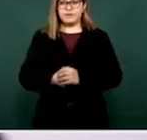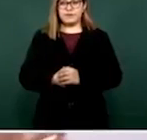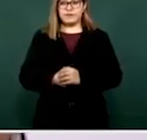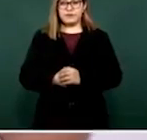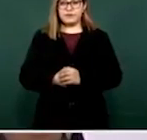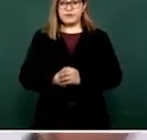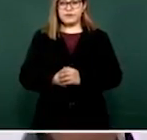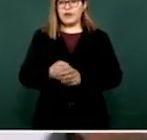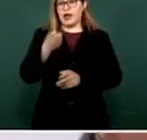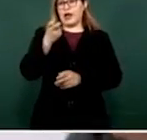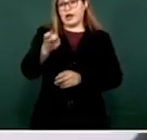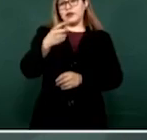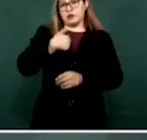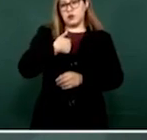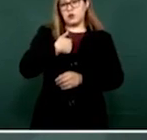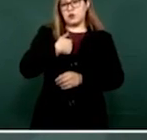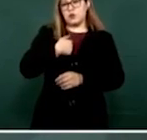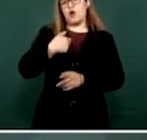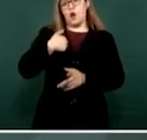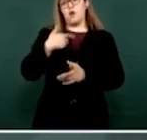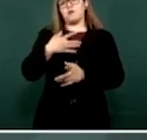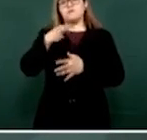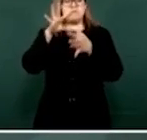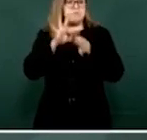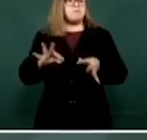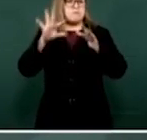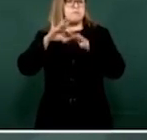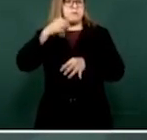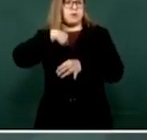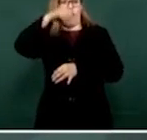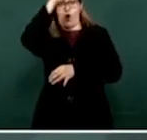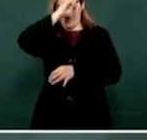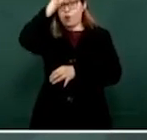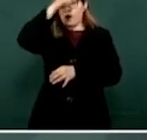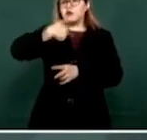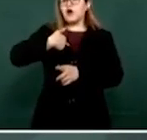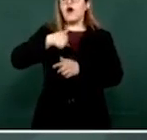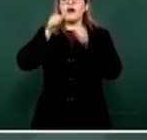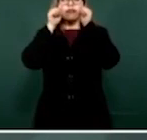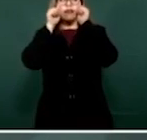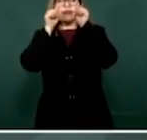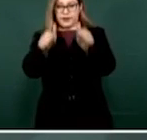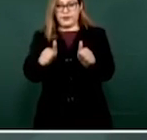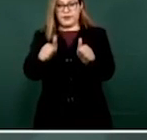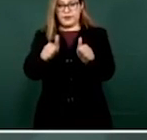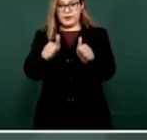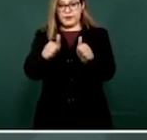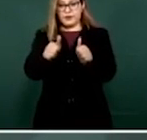En eso sí voy a intervenir. Voy a estar pendiente